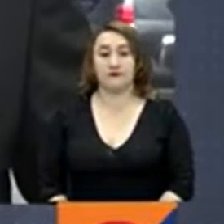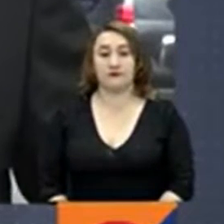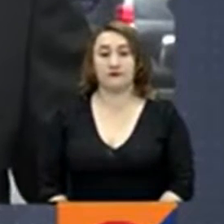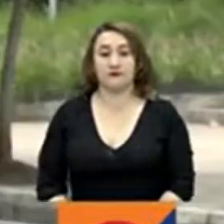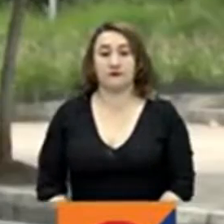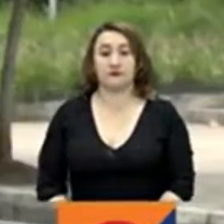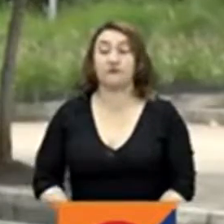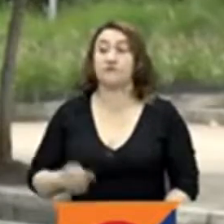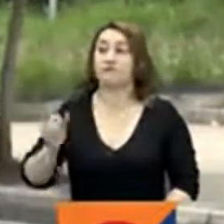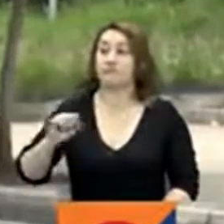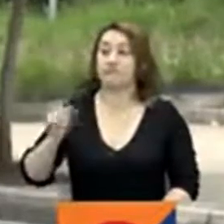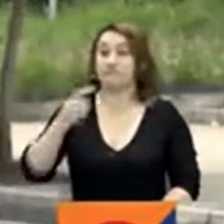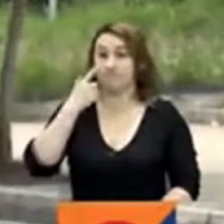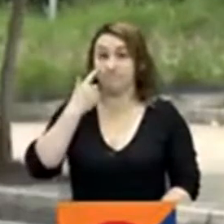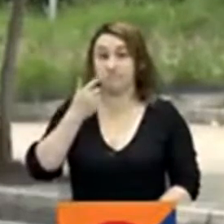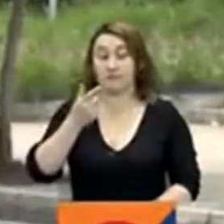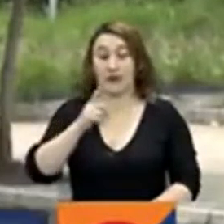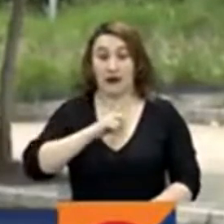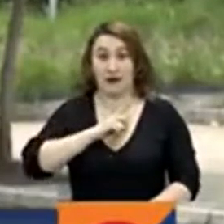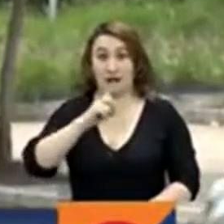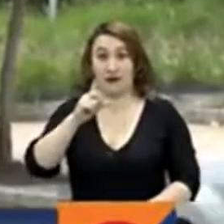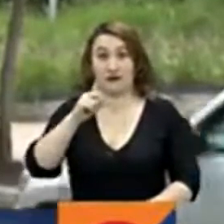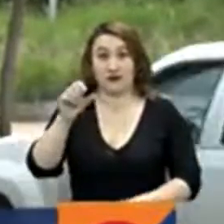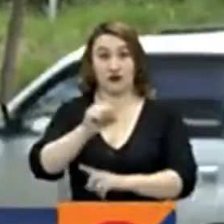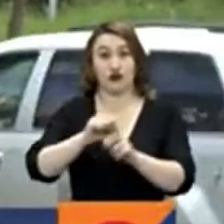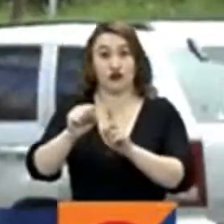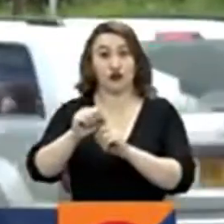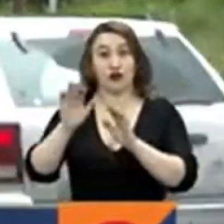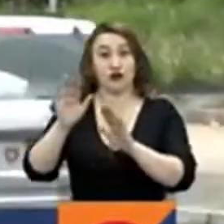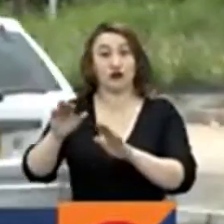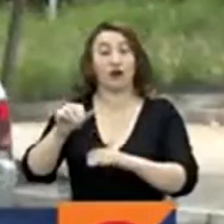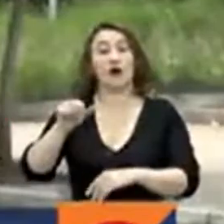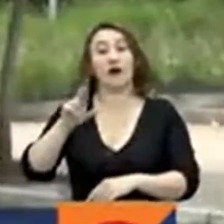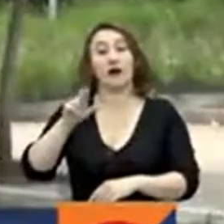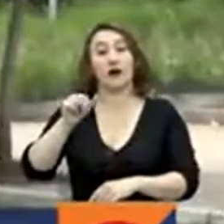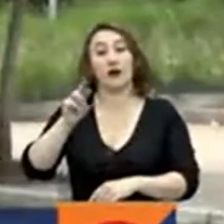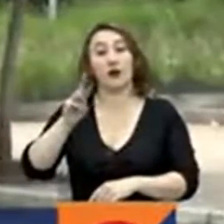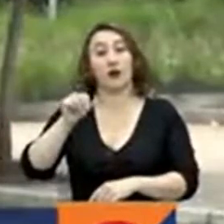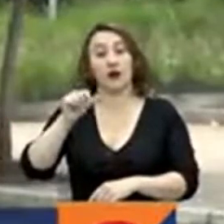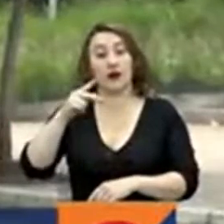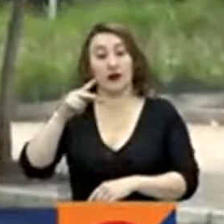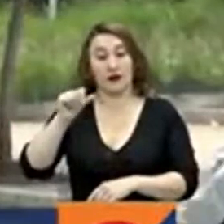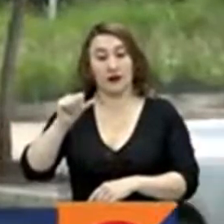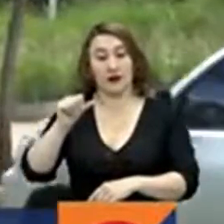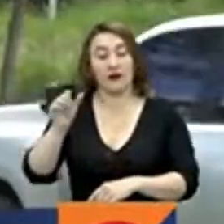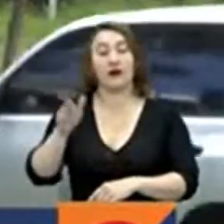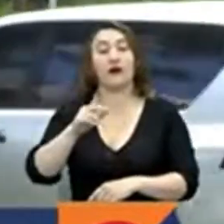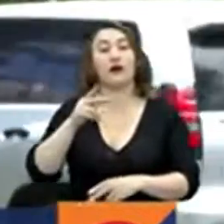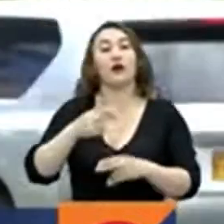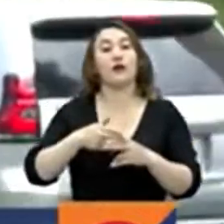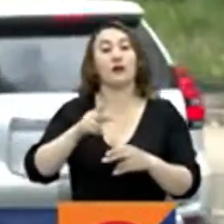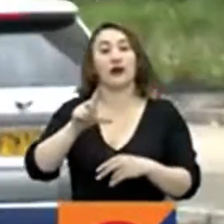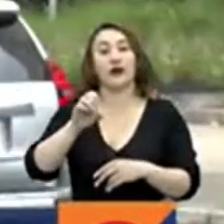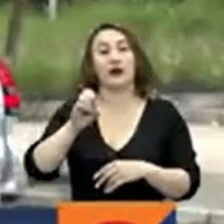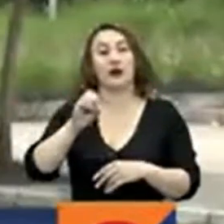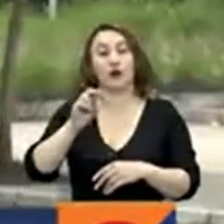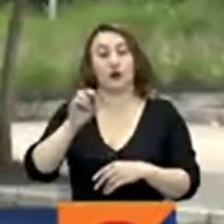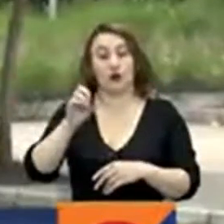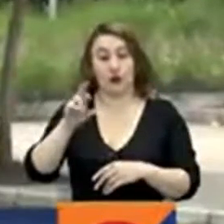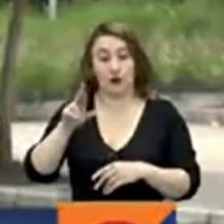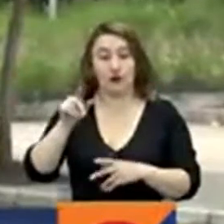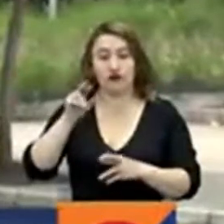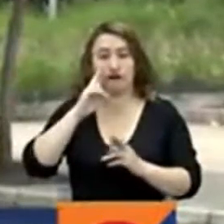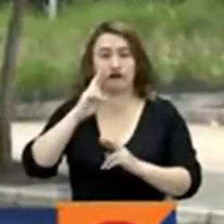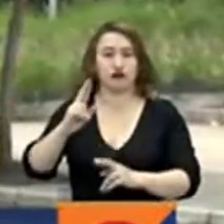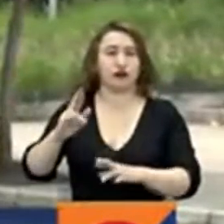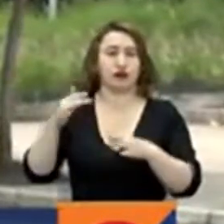Sí, Carolina, mire, es una lideresa social arhuaca. Se trata de Leonor Salavata Torres. Ella cuenta con un amplio